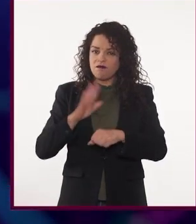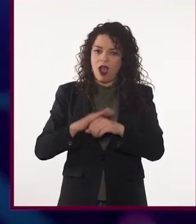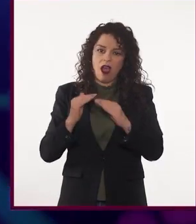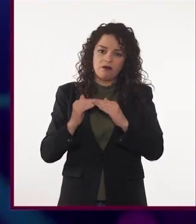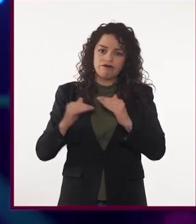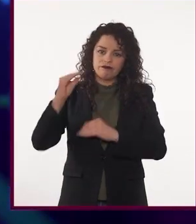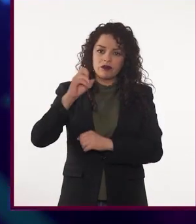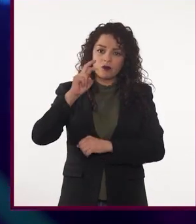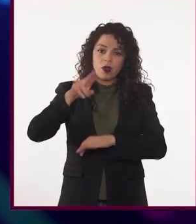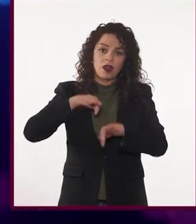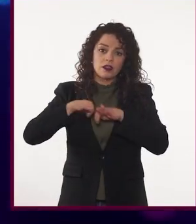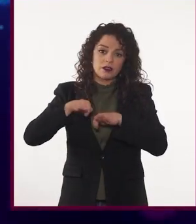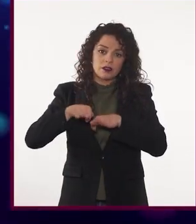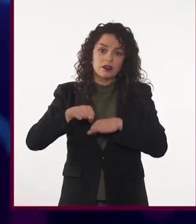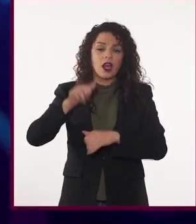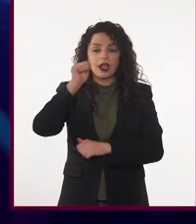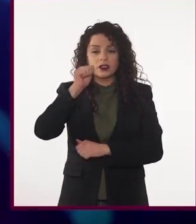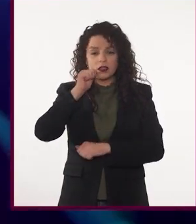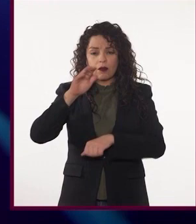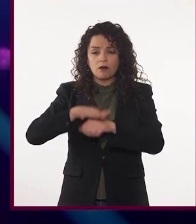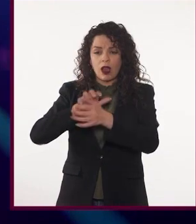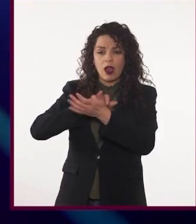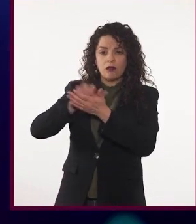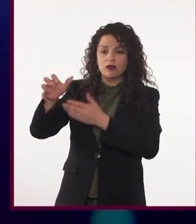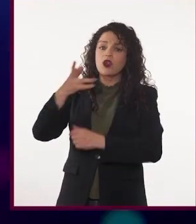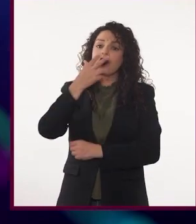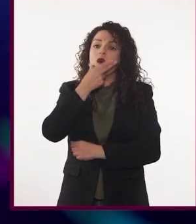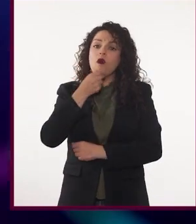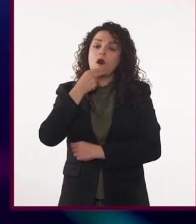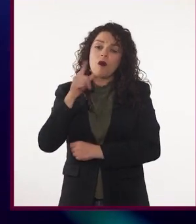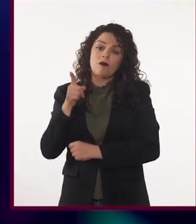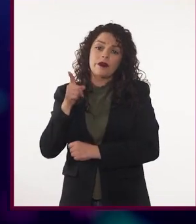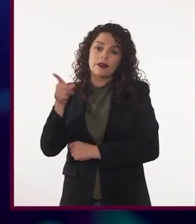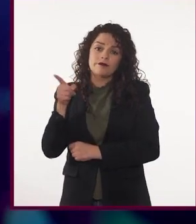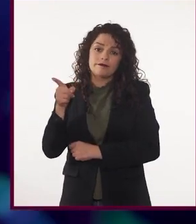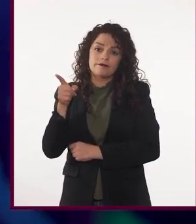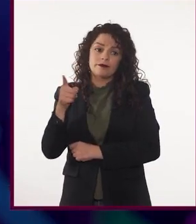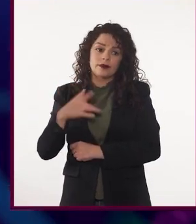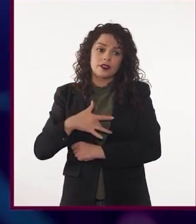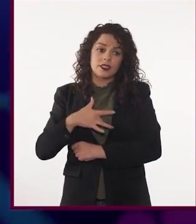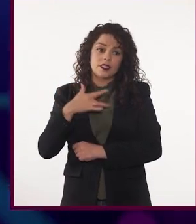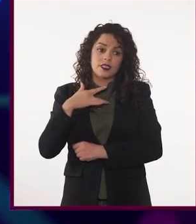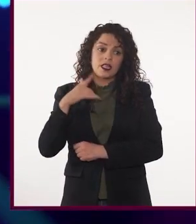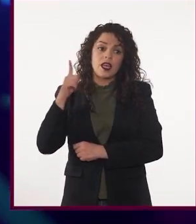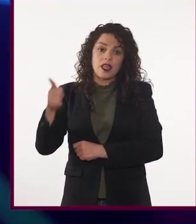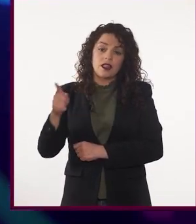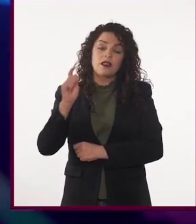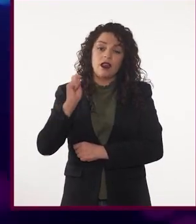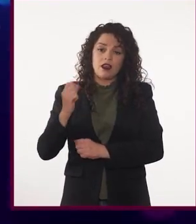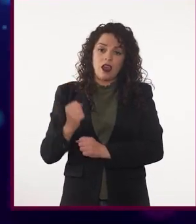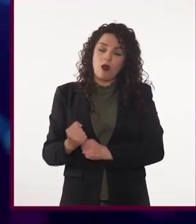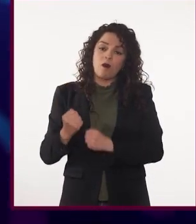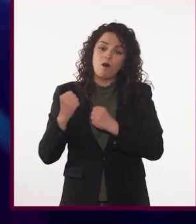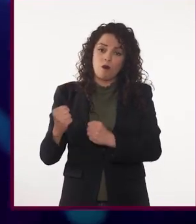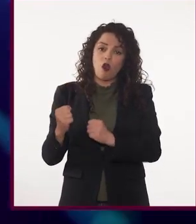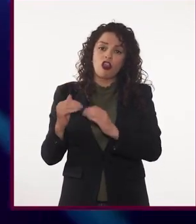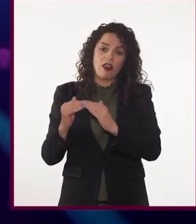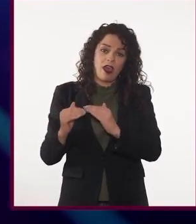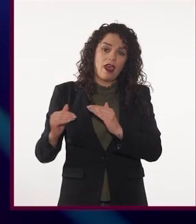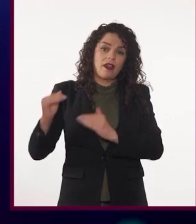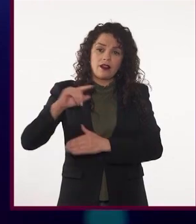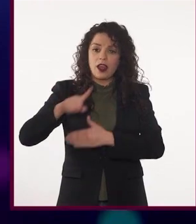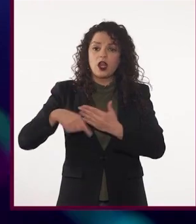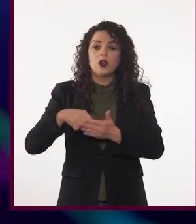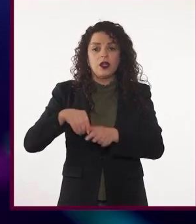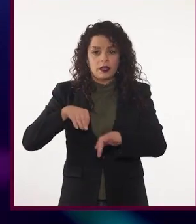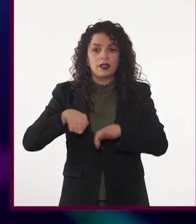Y generalmente son hombres los que se sienten y los que tienen el poder en los